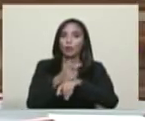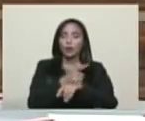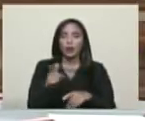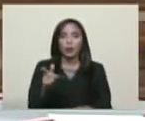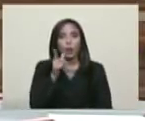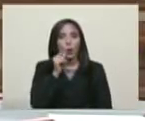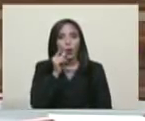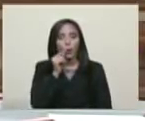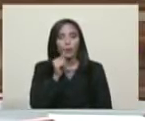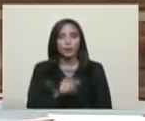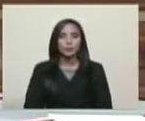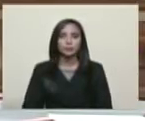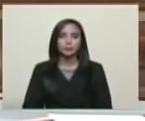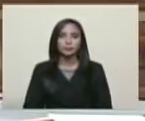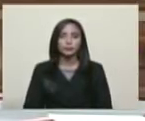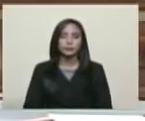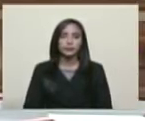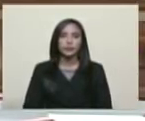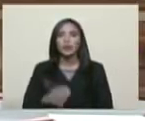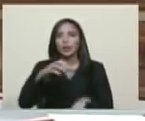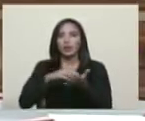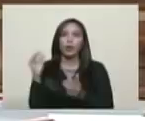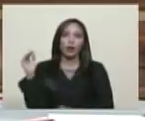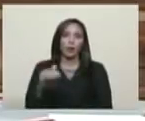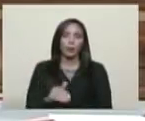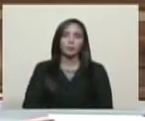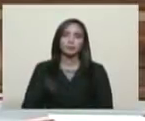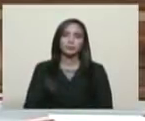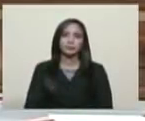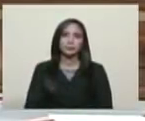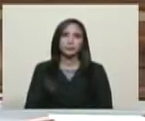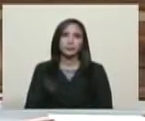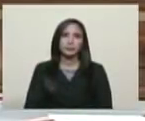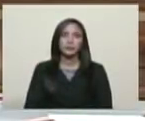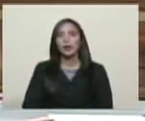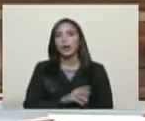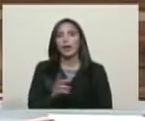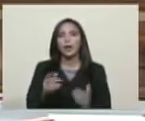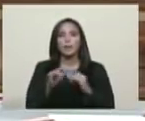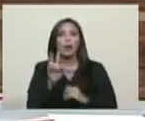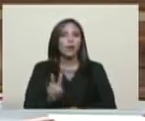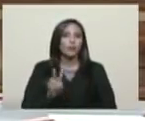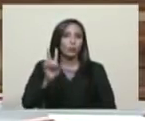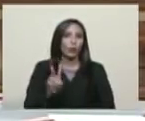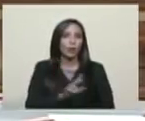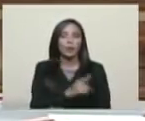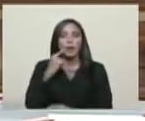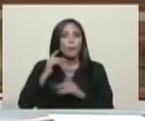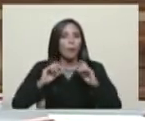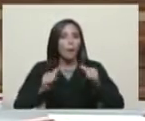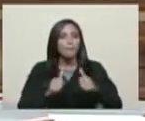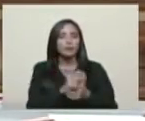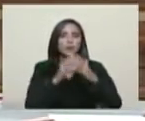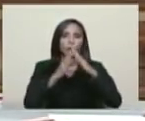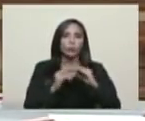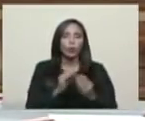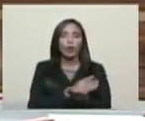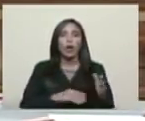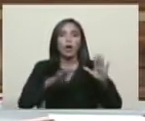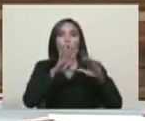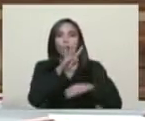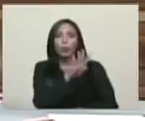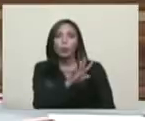Rodolfo Marcos Torres, en el estado de Aragua, en La Victoria. Allá vamos a empezar la cosecha de